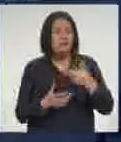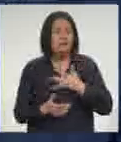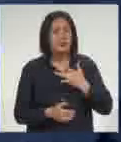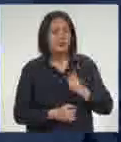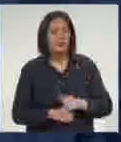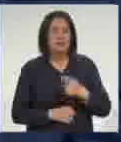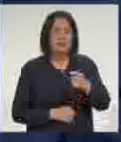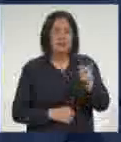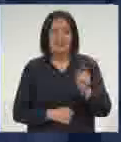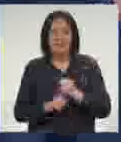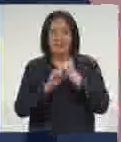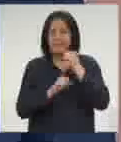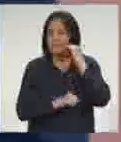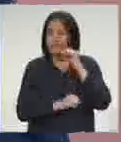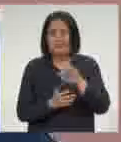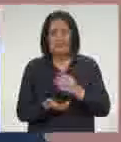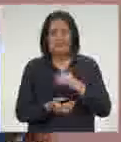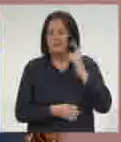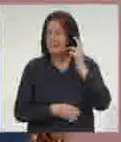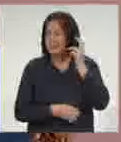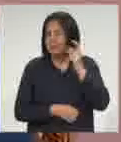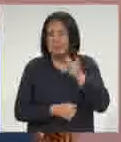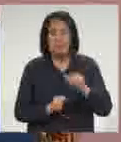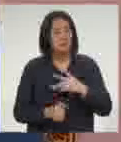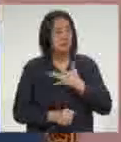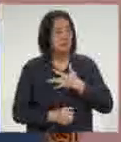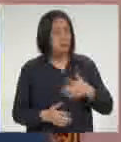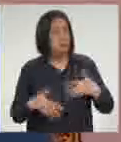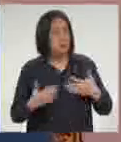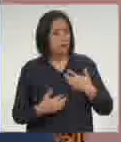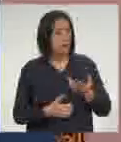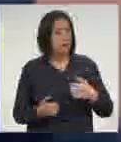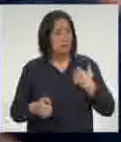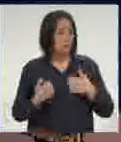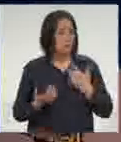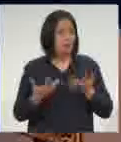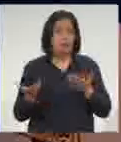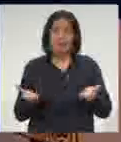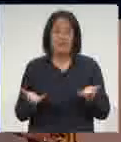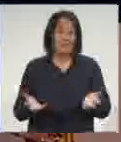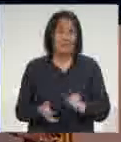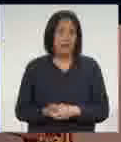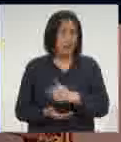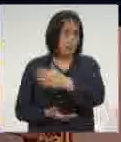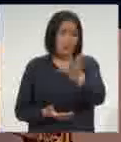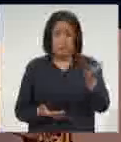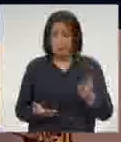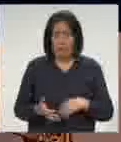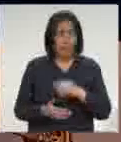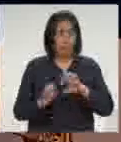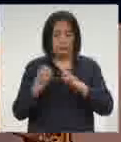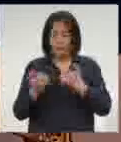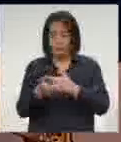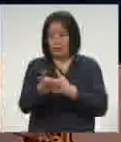cornetita es peruana que se reconoce yo me siento muy contento muy emocionado estar aquí es justamente donde están todos los hinchas de todos los